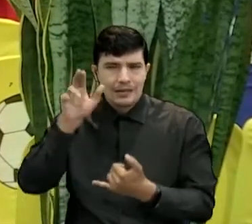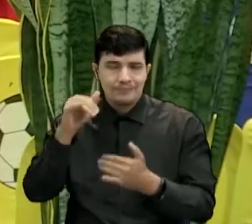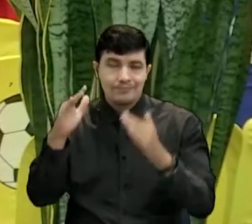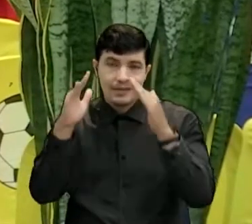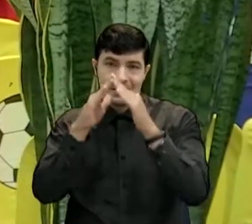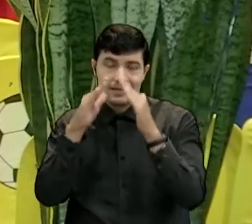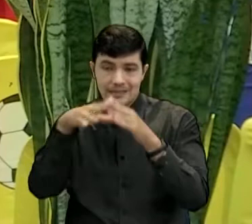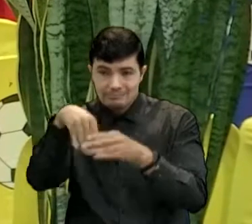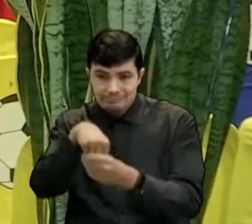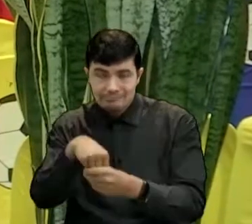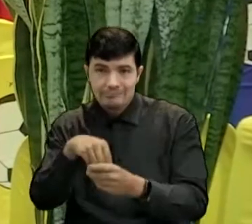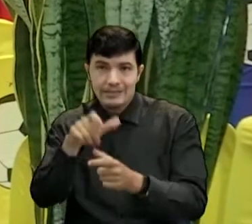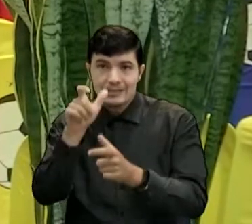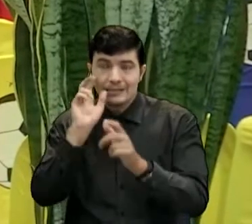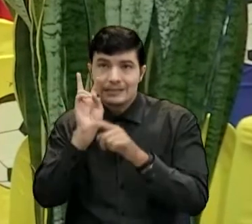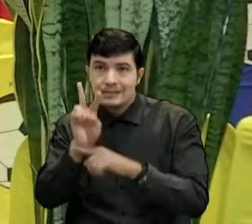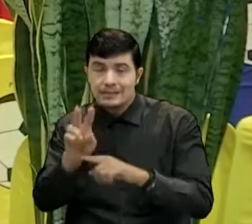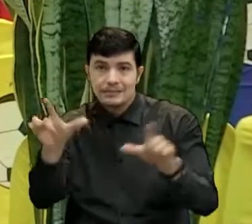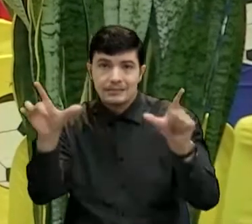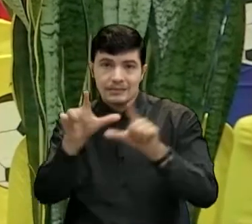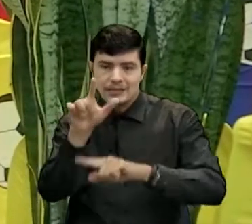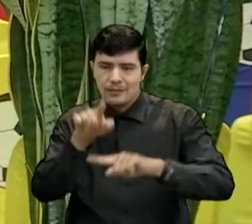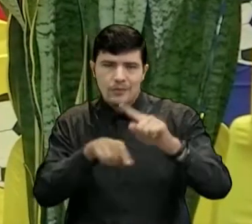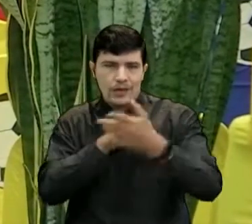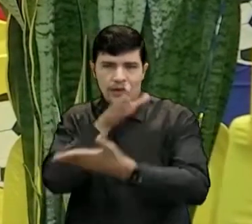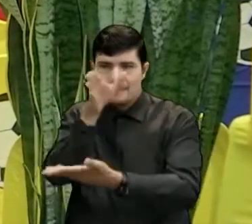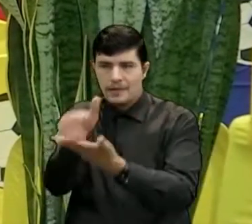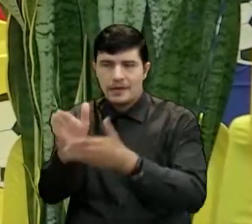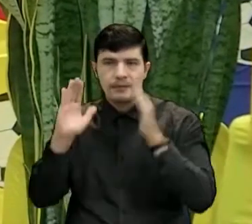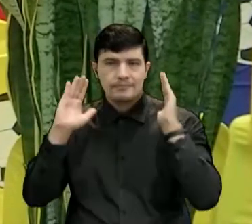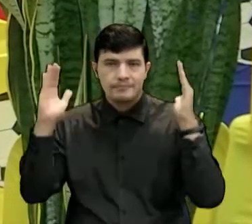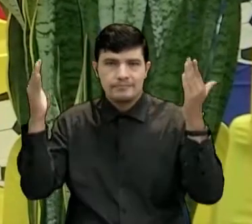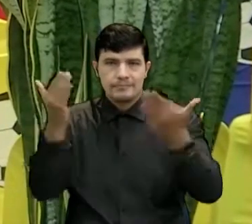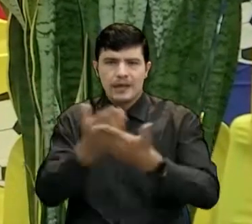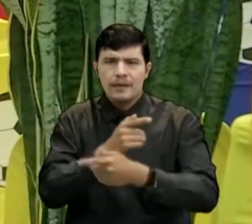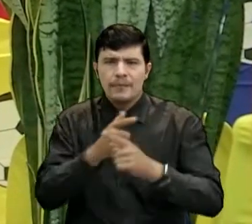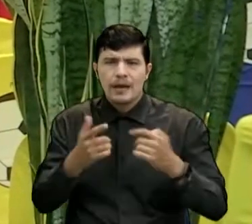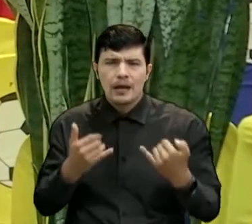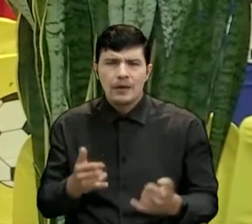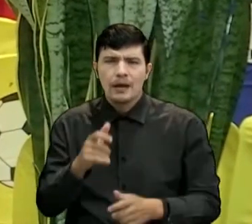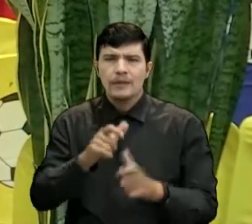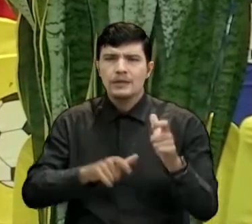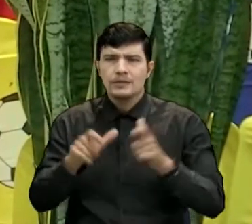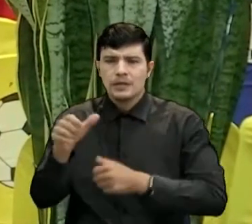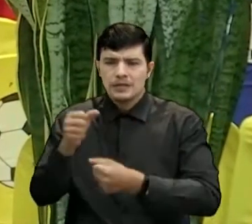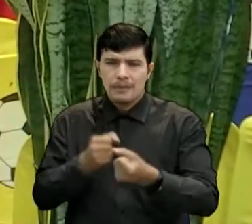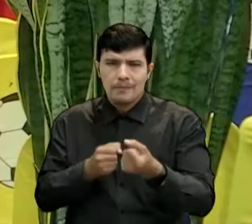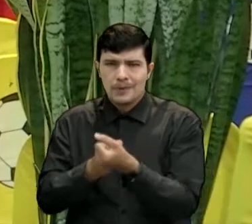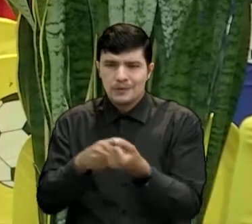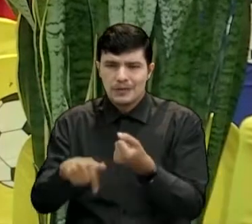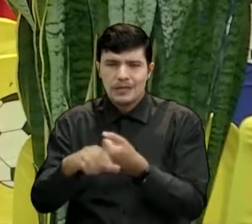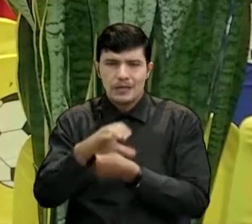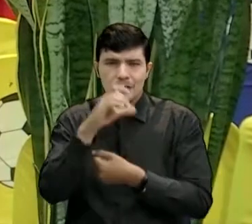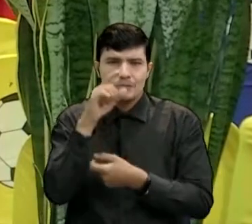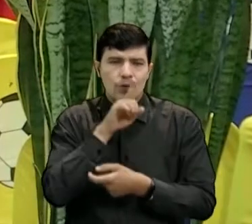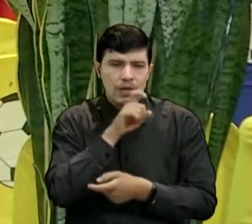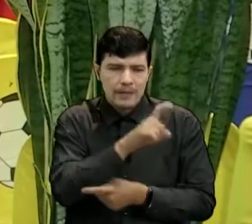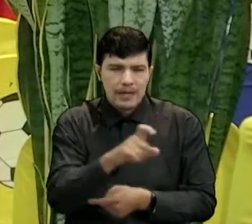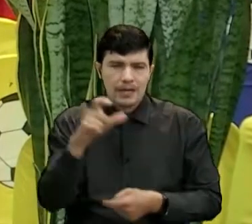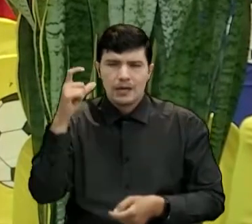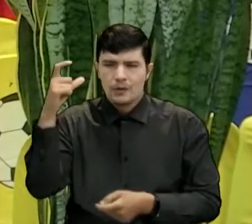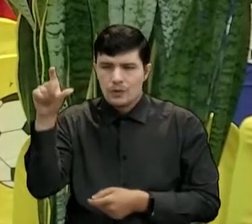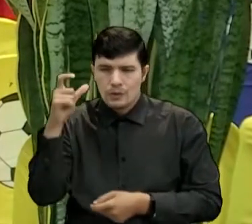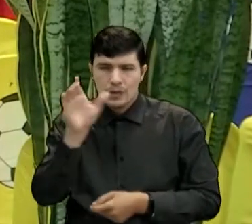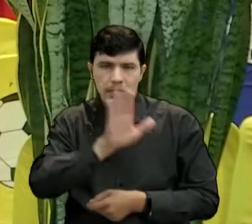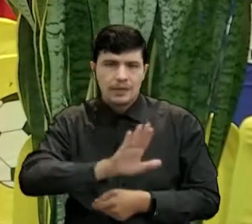equipo desde sus casas y sin la posibilidad de ir a los escenarios deportivos. ¿Cómo viven los aficionados de Bucaramanga, de Santander, de Cúcuta y de Norte de